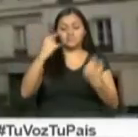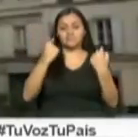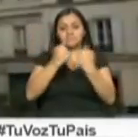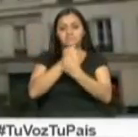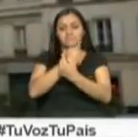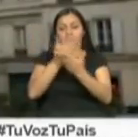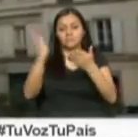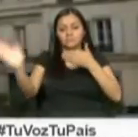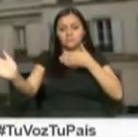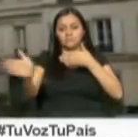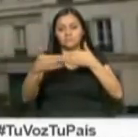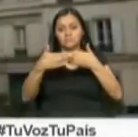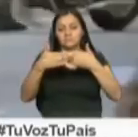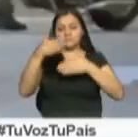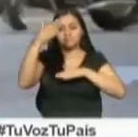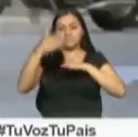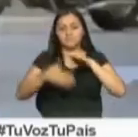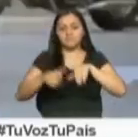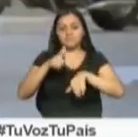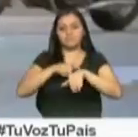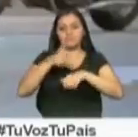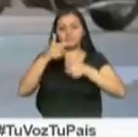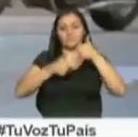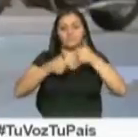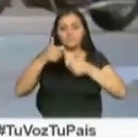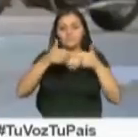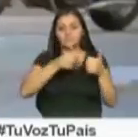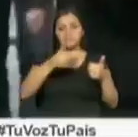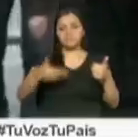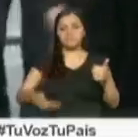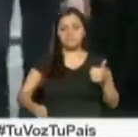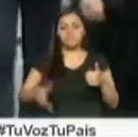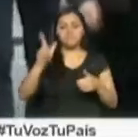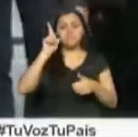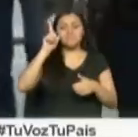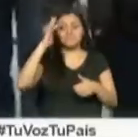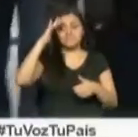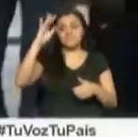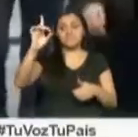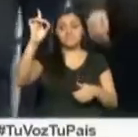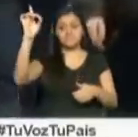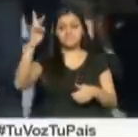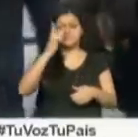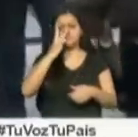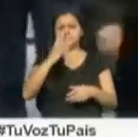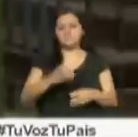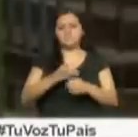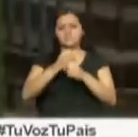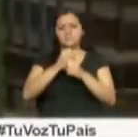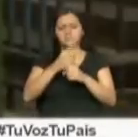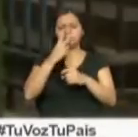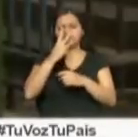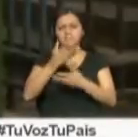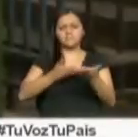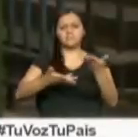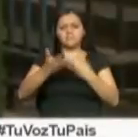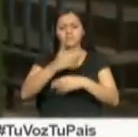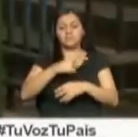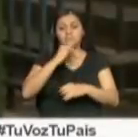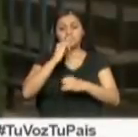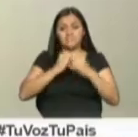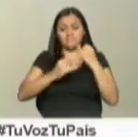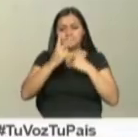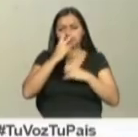plazo para presentar las candidaturas a las presidenciales. El líder de la derecha ha asegurado que se retirará de la carrera por el Eliseo si finalmente